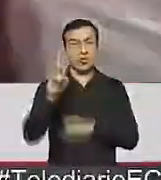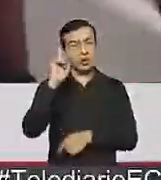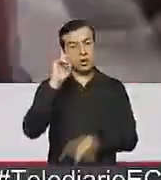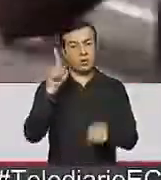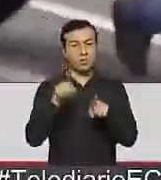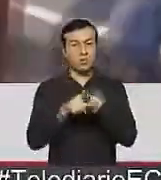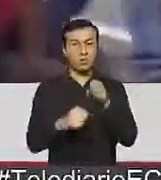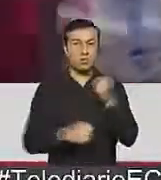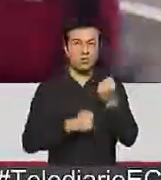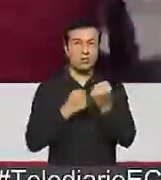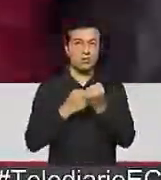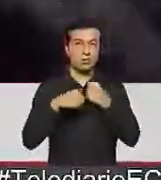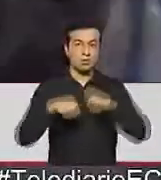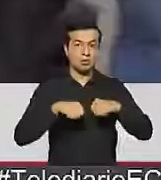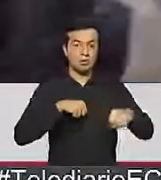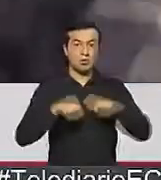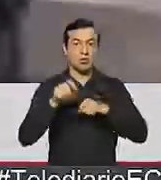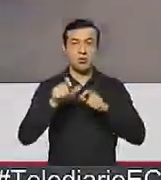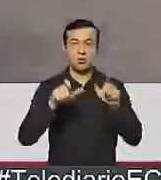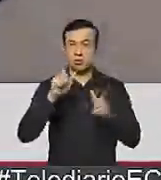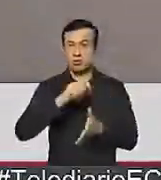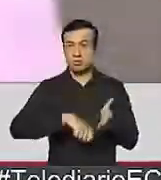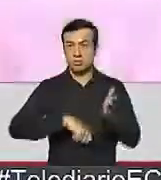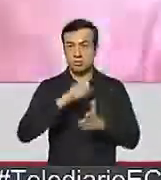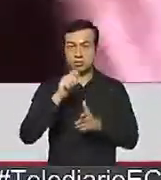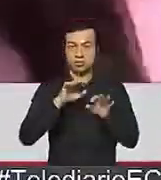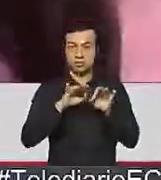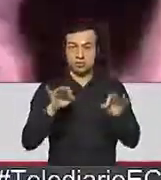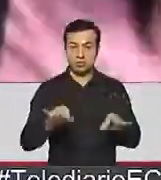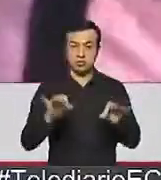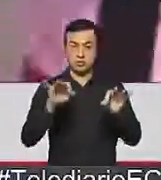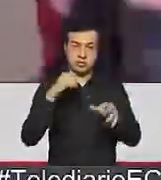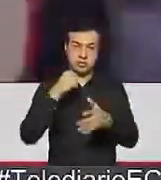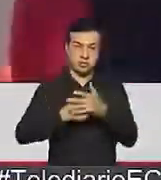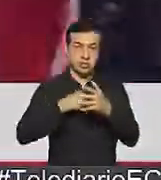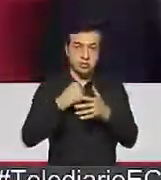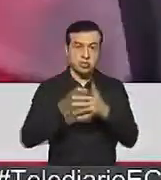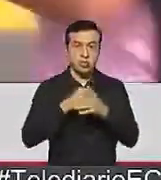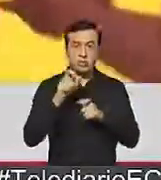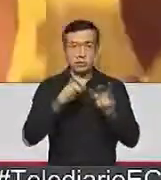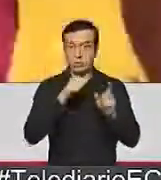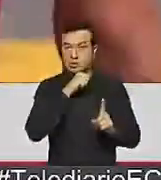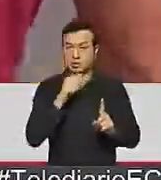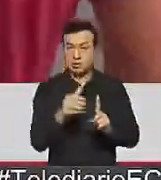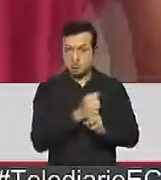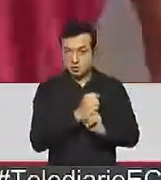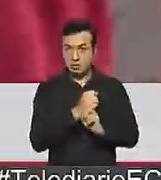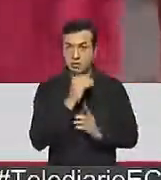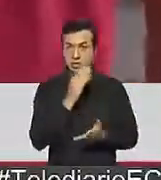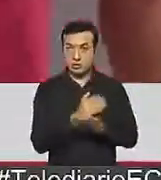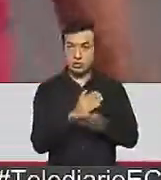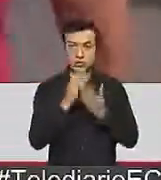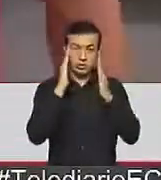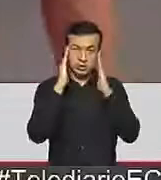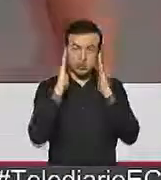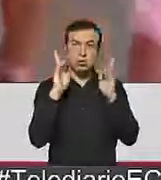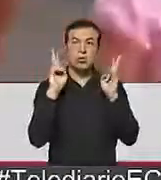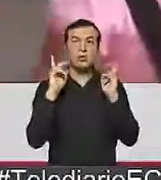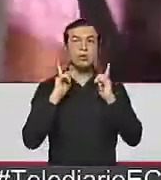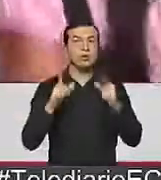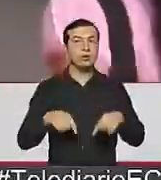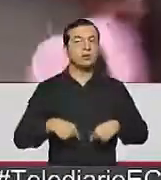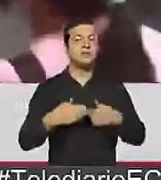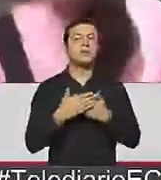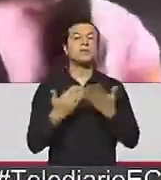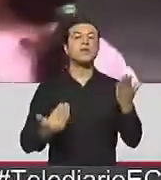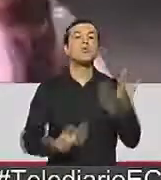estableció facilitar los trámites para la legalización de títulos, luchar contra la trata de personas y la cobertura de atención en salud.